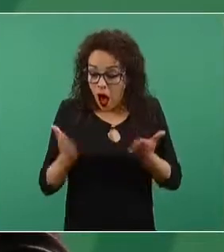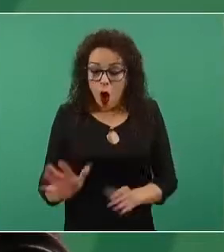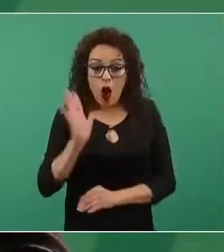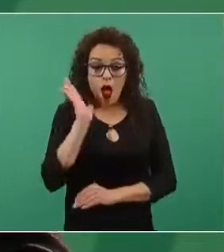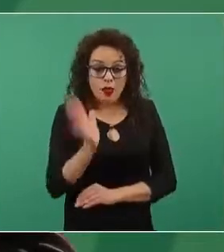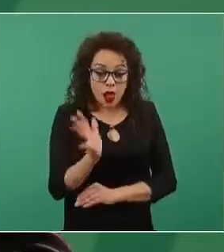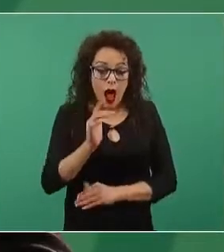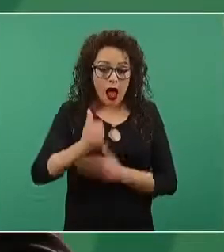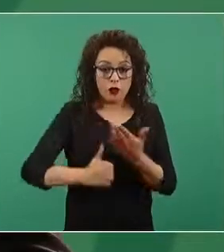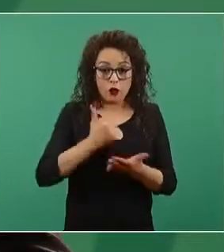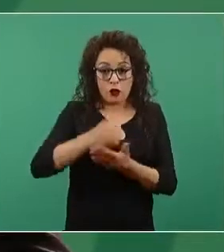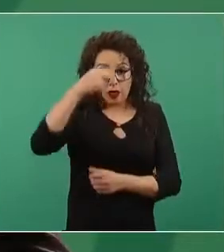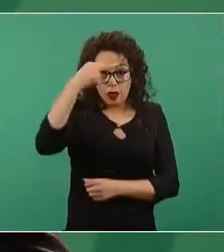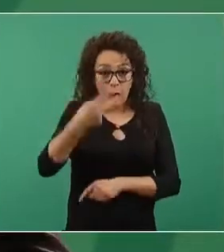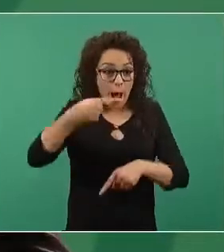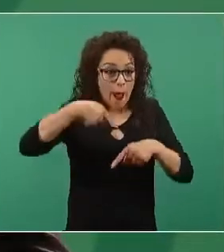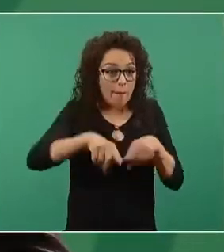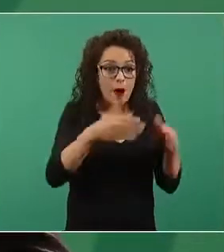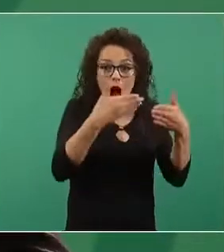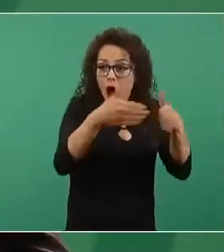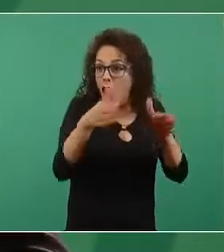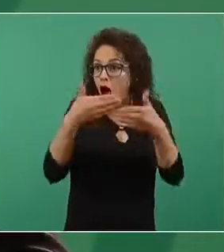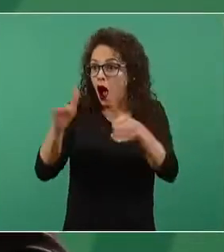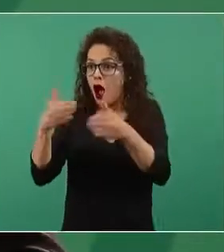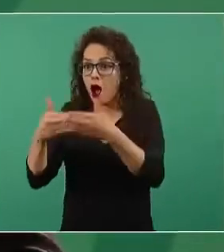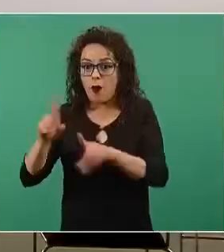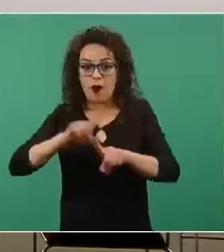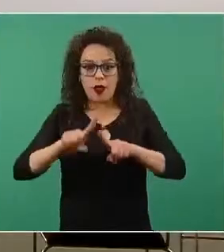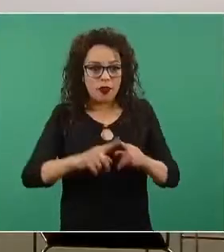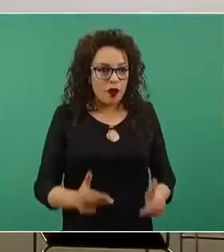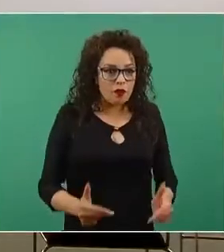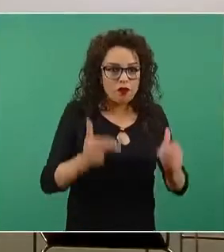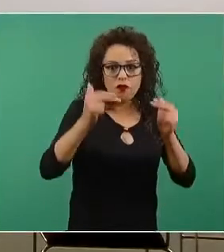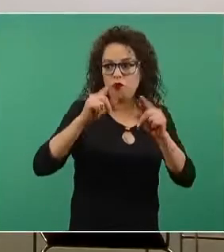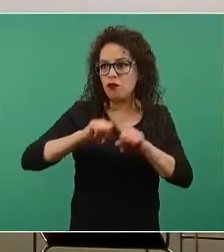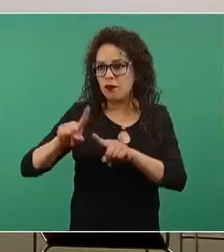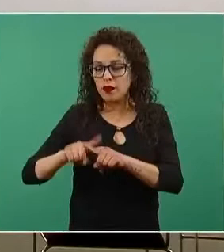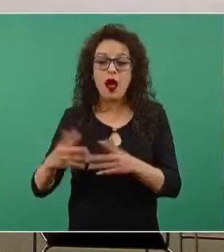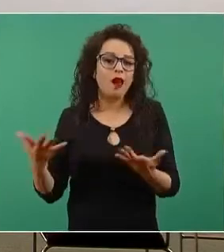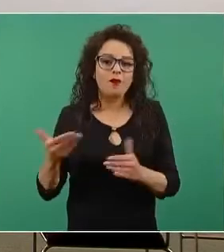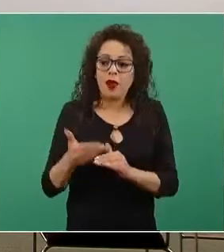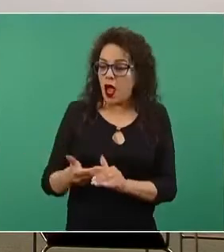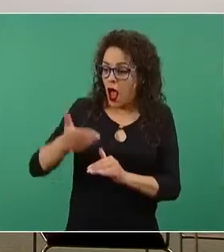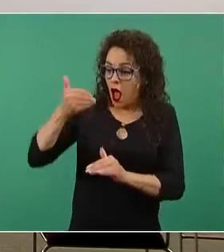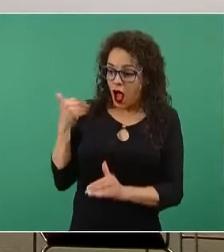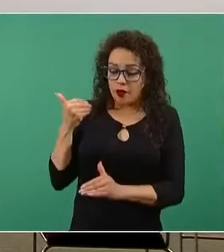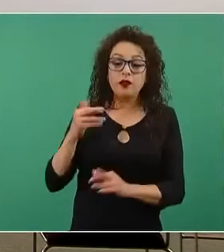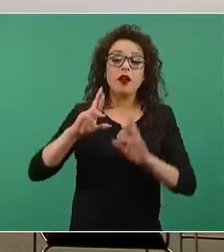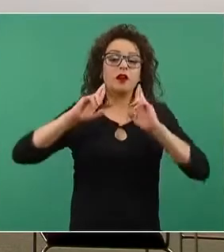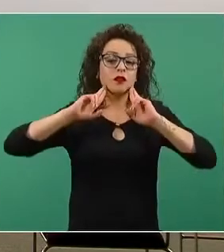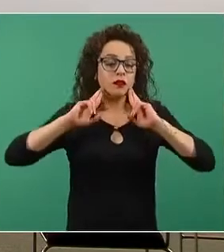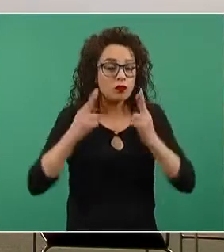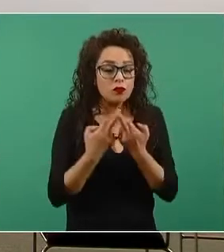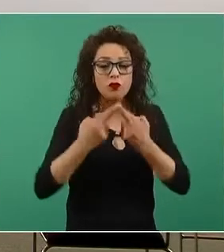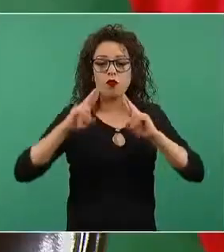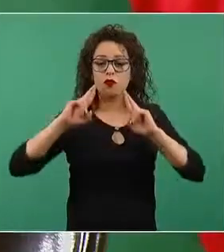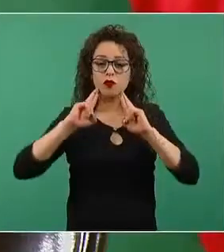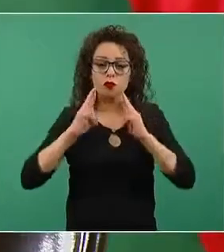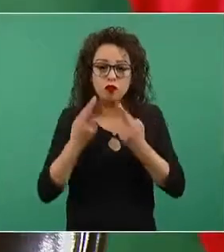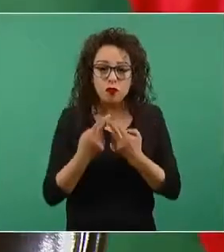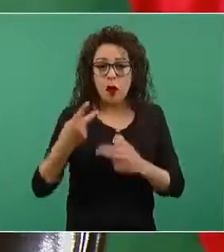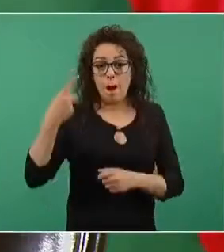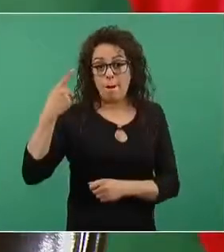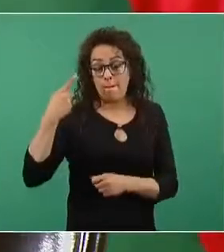obviamente pues no se generaron de un momento a otro, tuvieron que haber reuniones en donde una serie de tomadores de